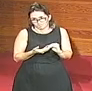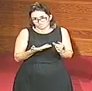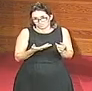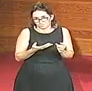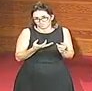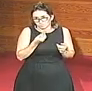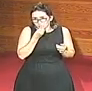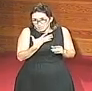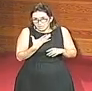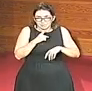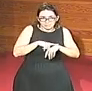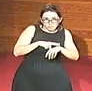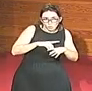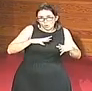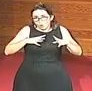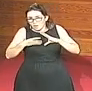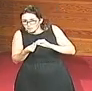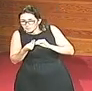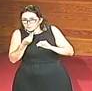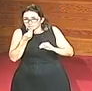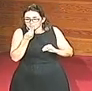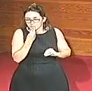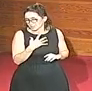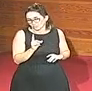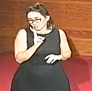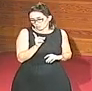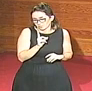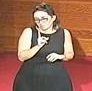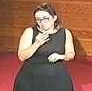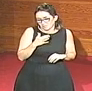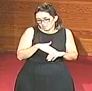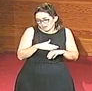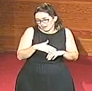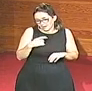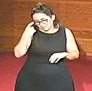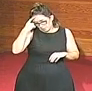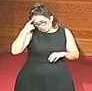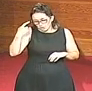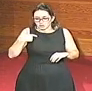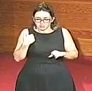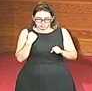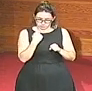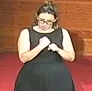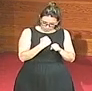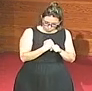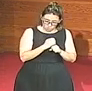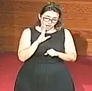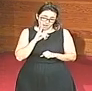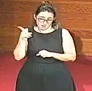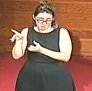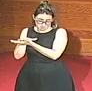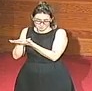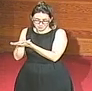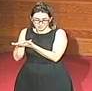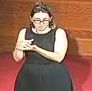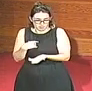adecuarnos a los tiempos y ver que nuestro trabajo, como decías tú,